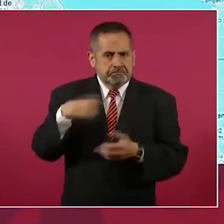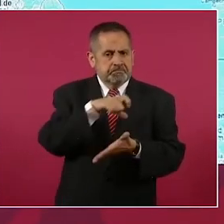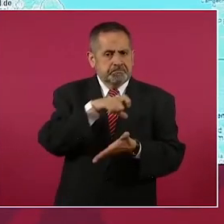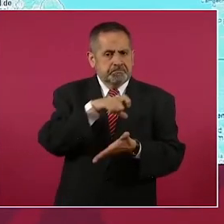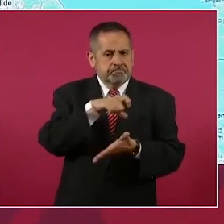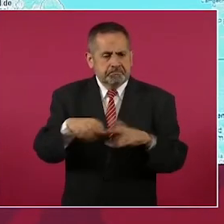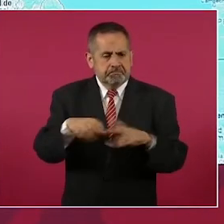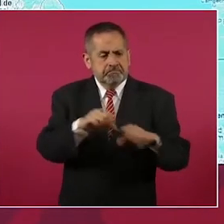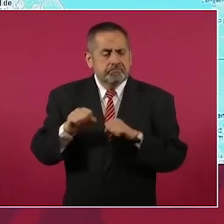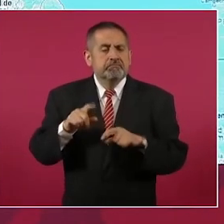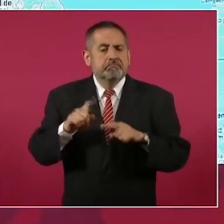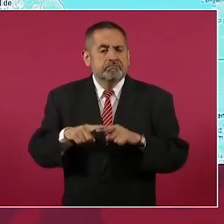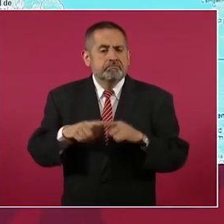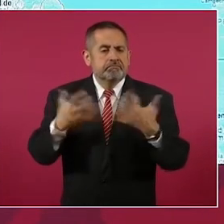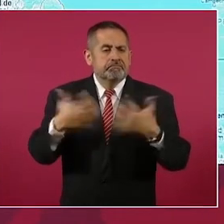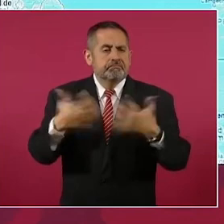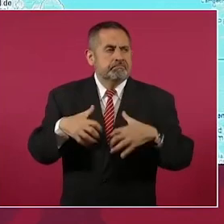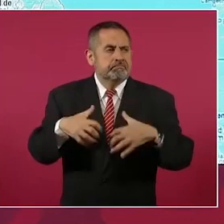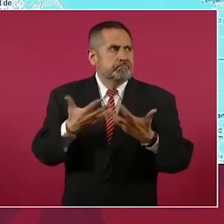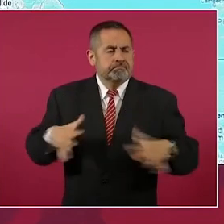una planta